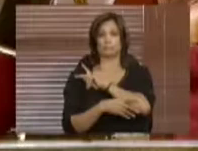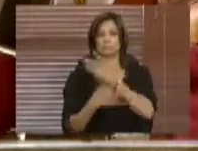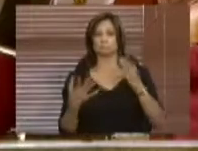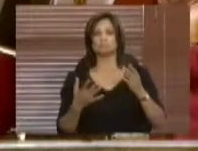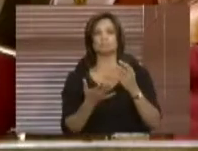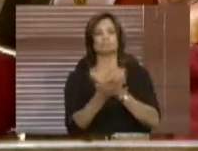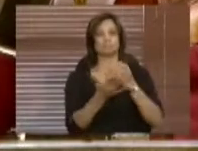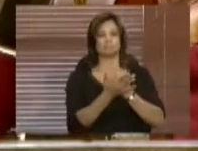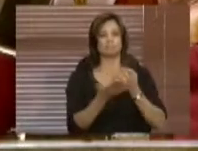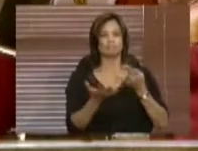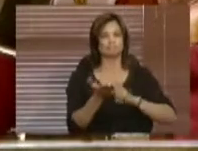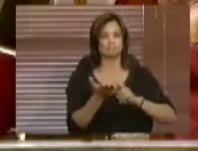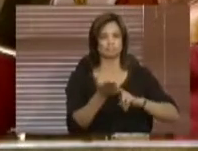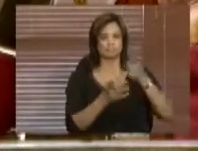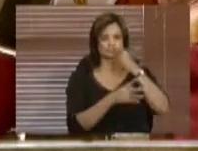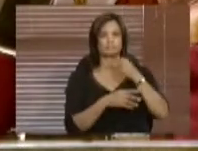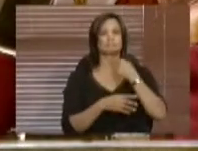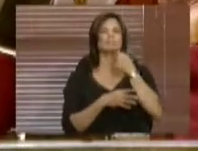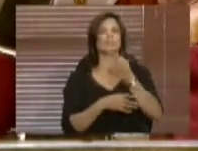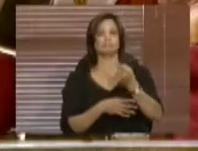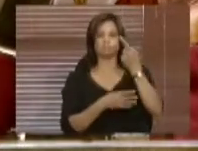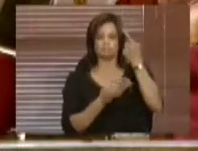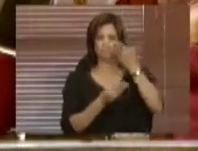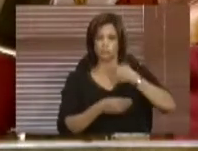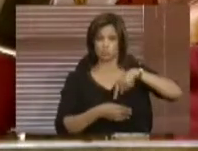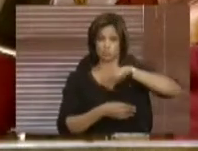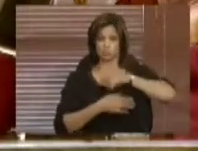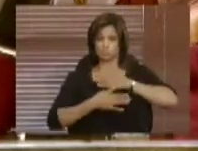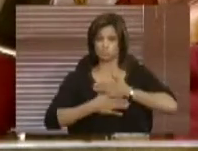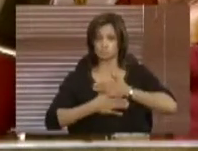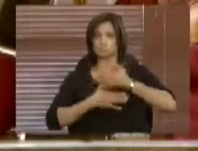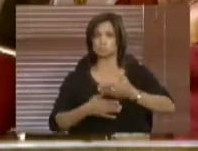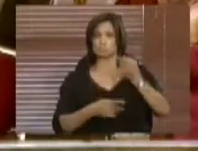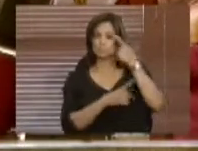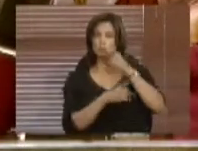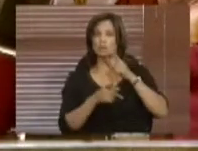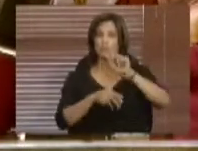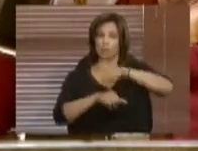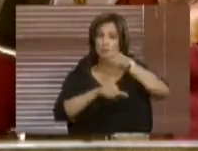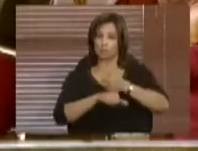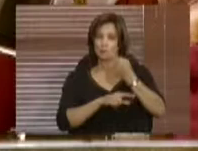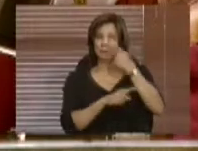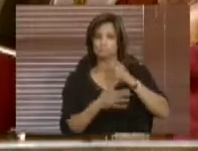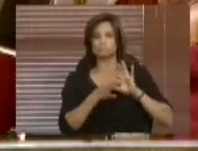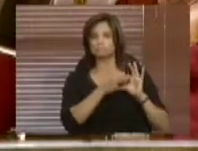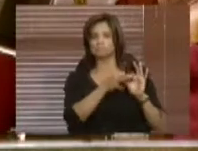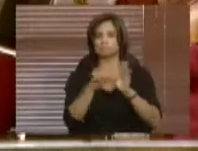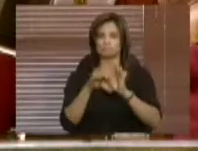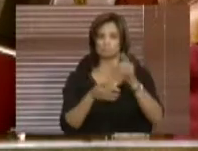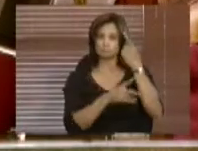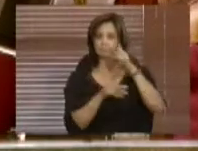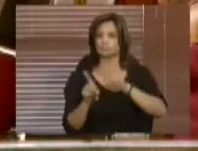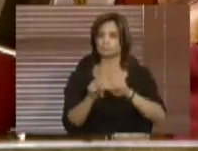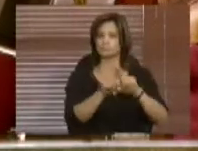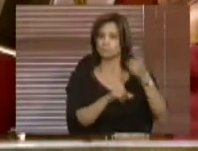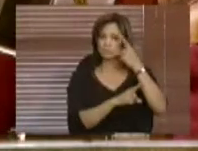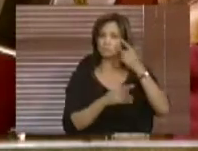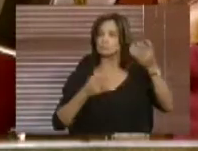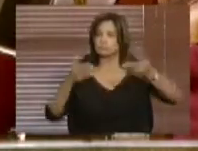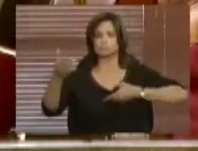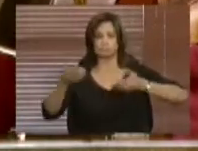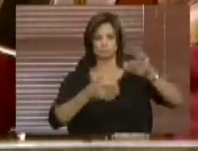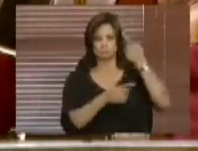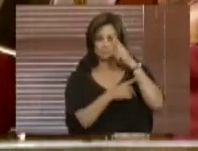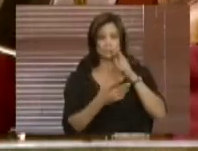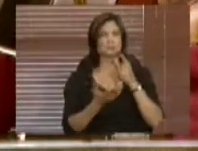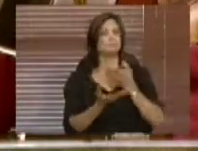provechosos convenios reafirman nuestra voluntad de fomentar la cooperación, así como de recibir